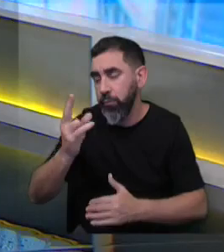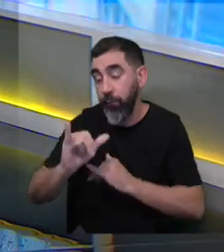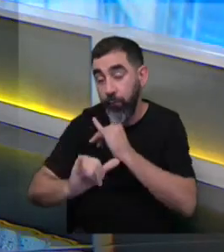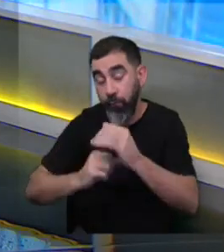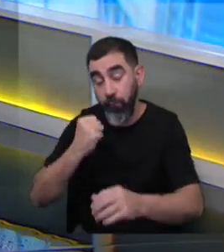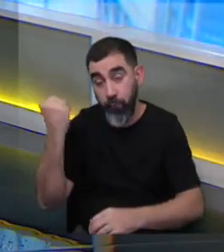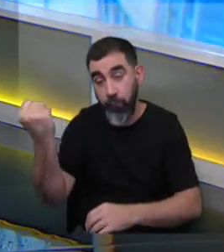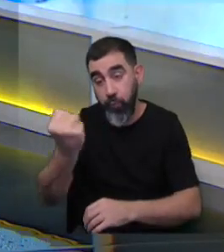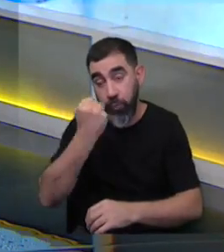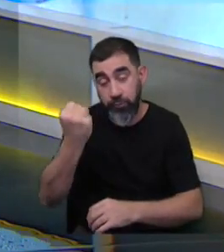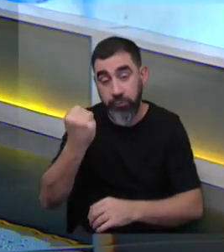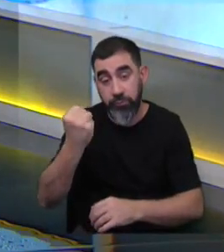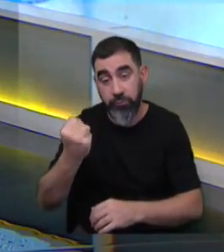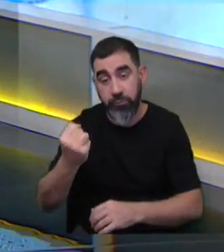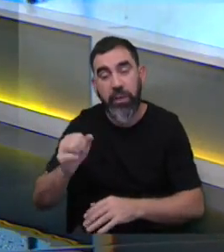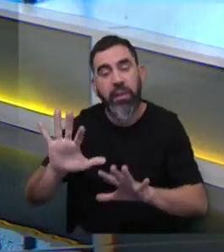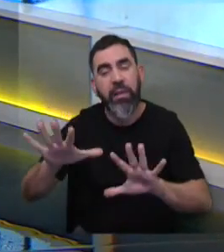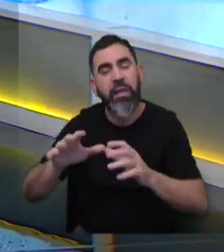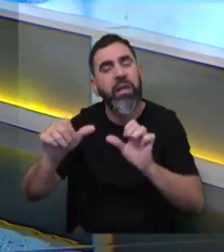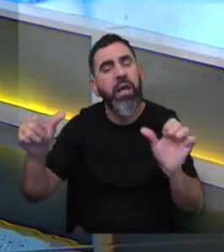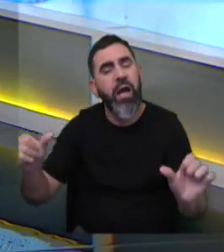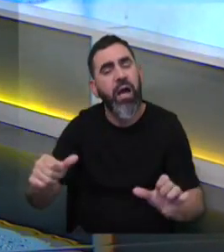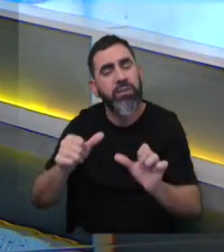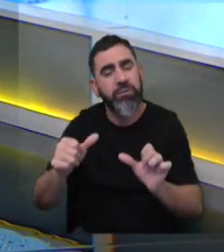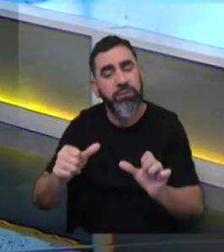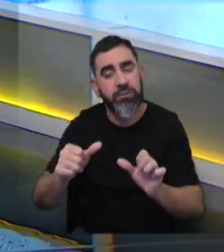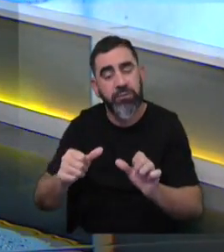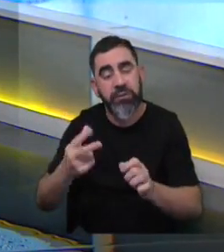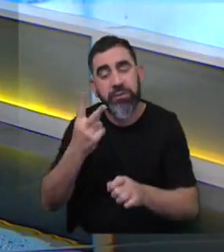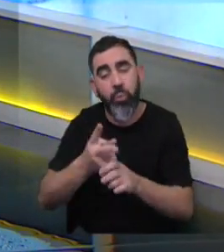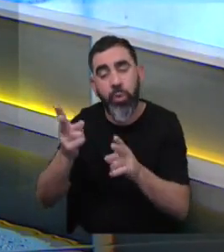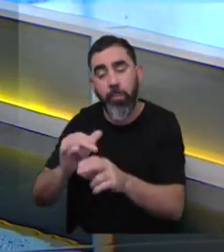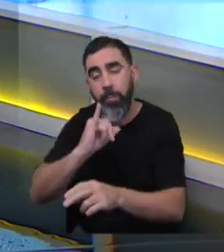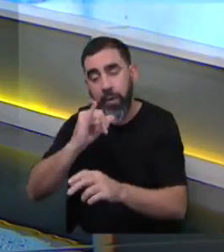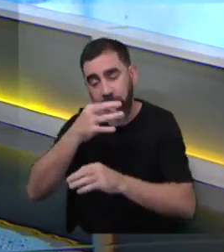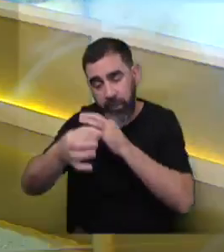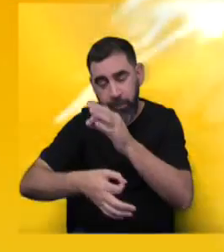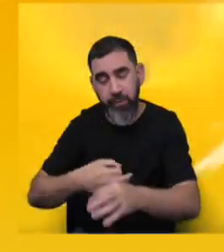valioso. ¿Qué se hace con ellas? Bueno, de eso trata la segunda parte del informe.